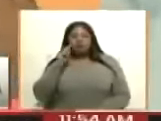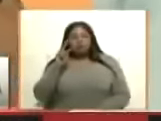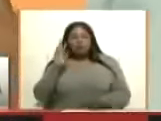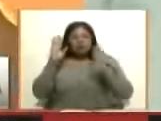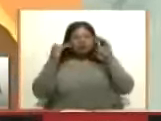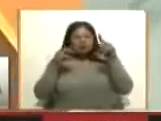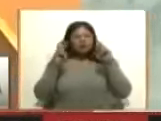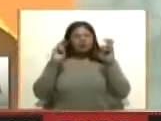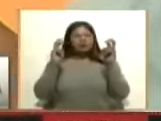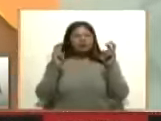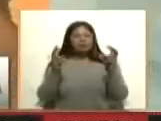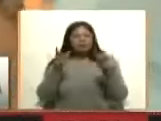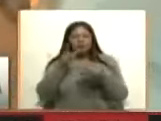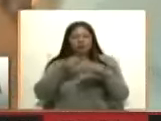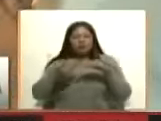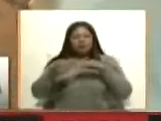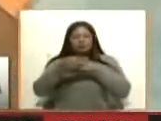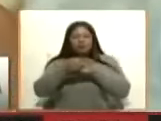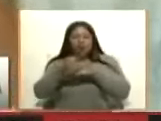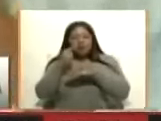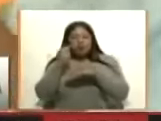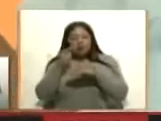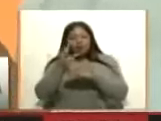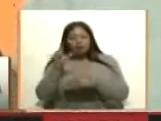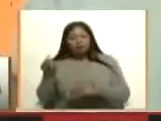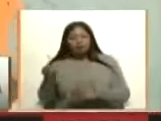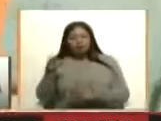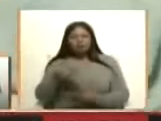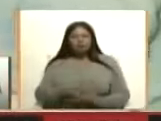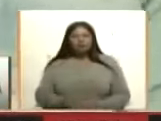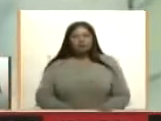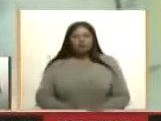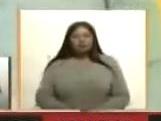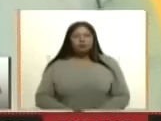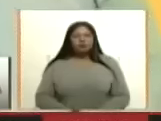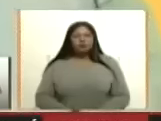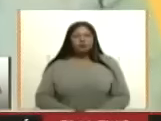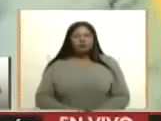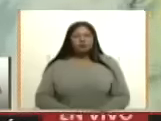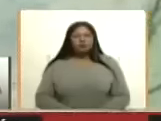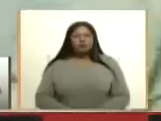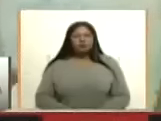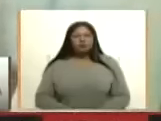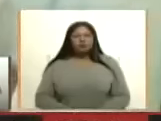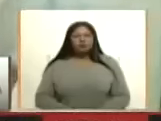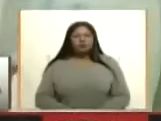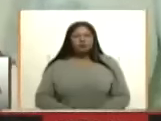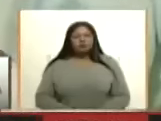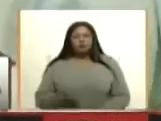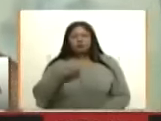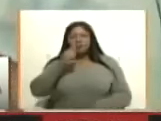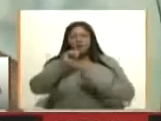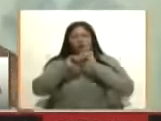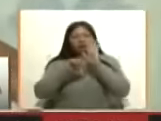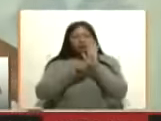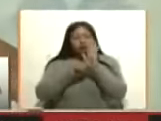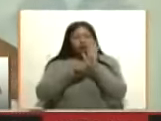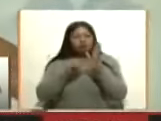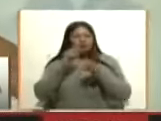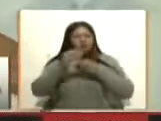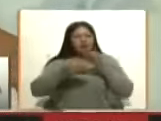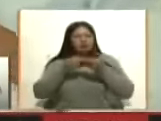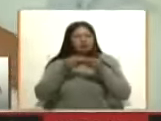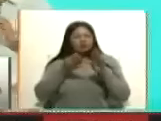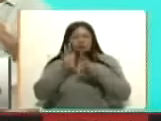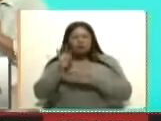guayana esquiva y cuando el pueblo habla es la palabra de Dios se ha impuesto la Constitución quien ha ejercido la